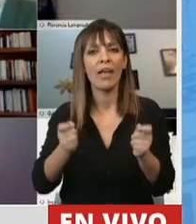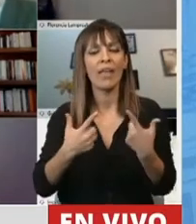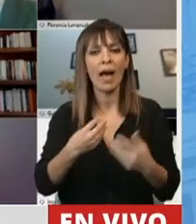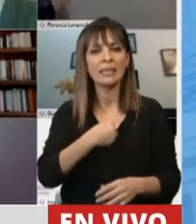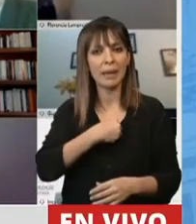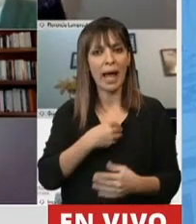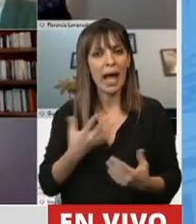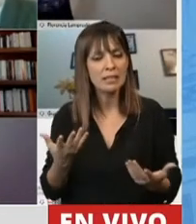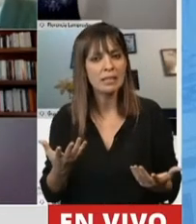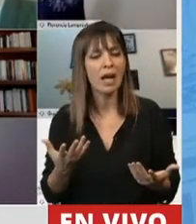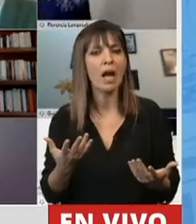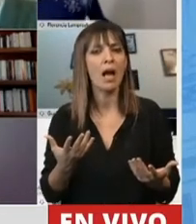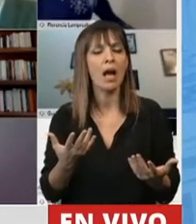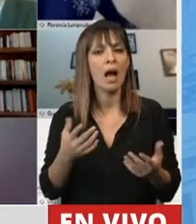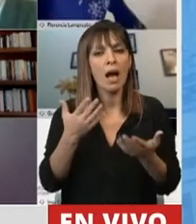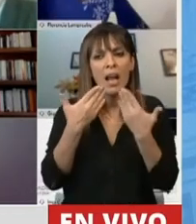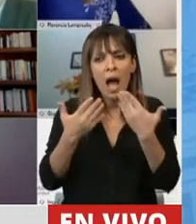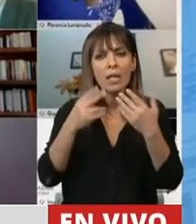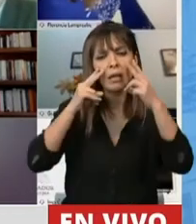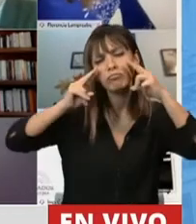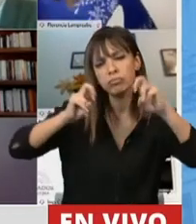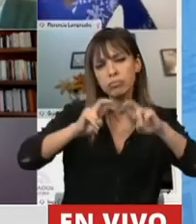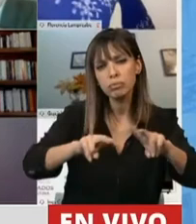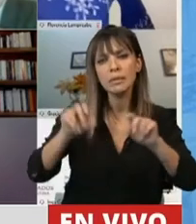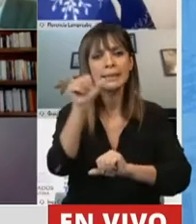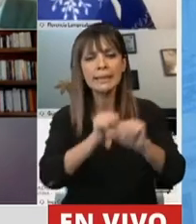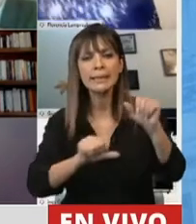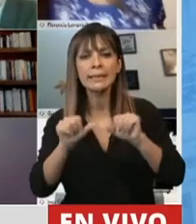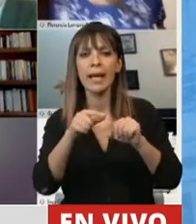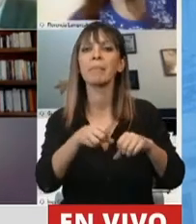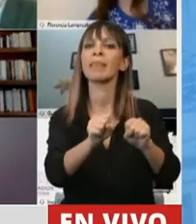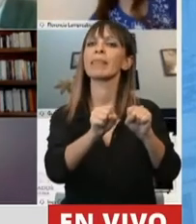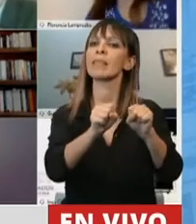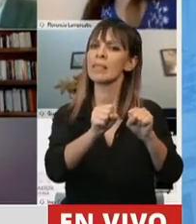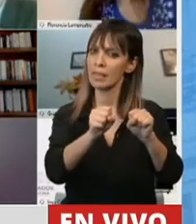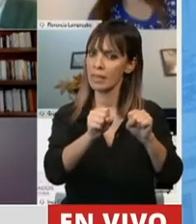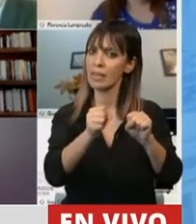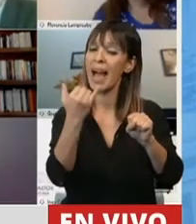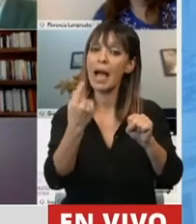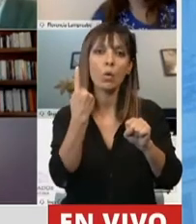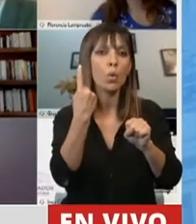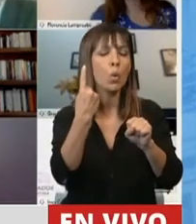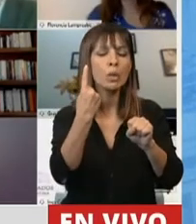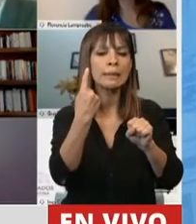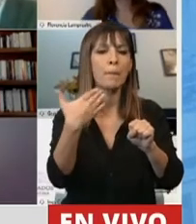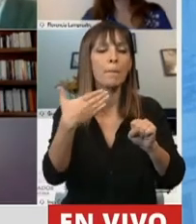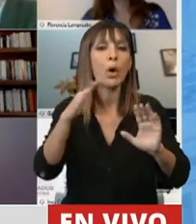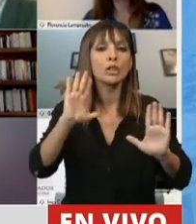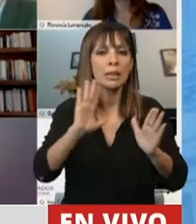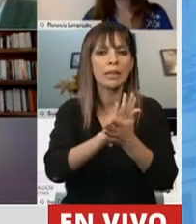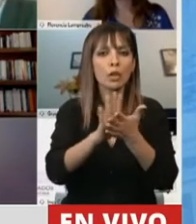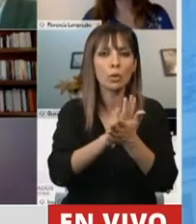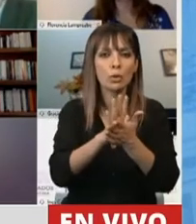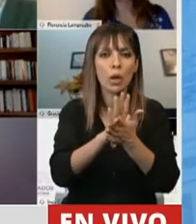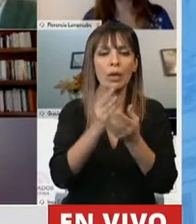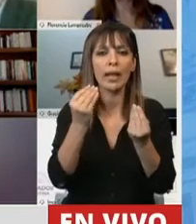esperanza, que a través de las investigaciones científicas han determinado que hay hoy una herramienta, que es el plasma, que